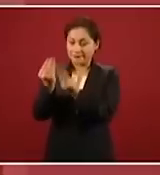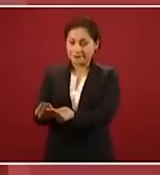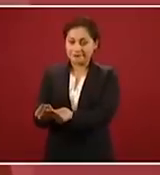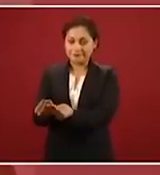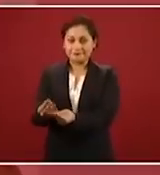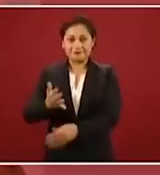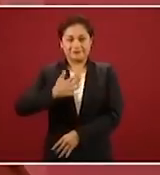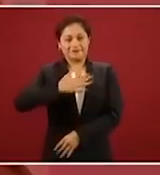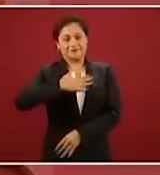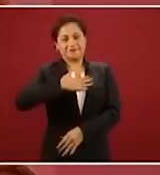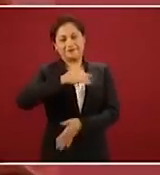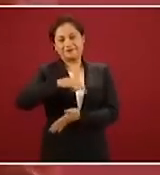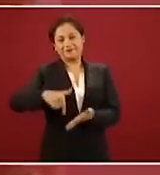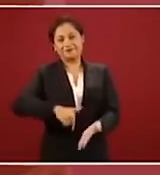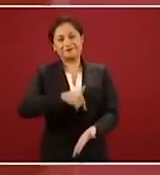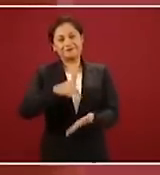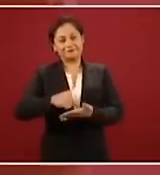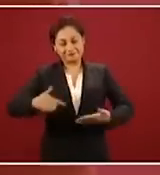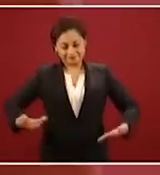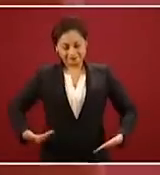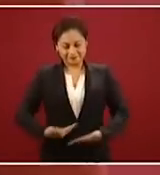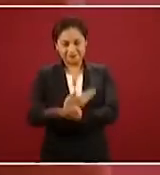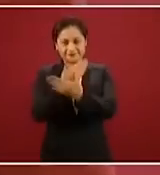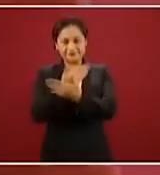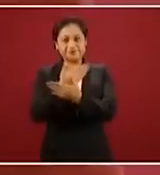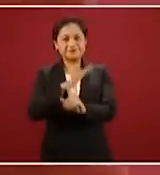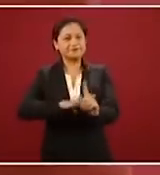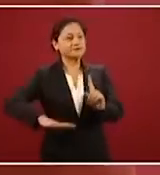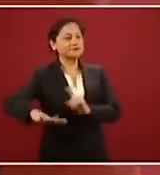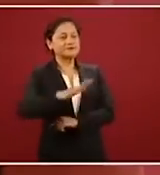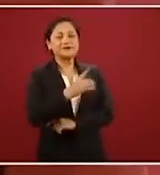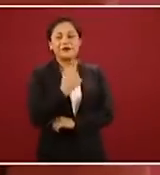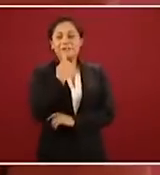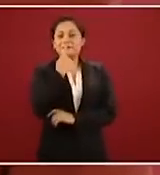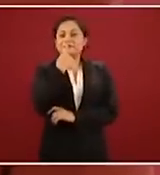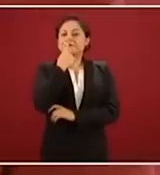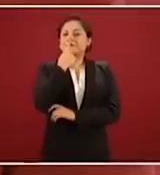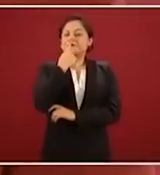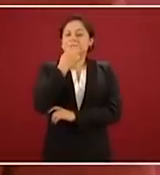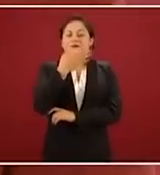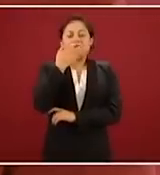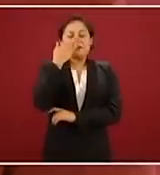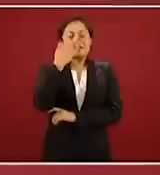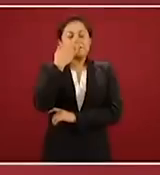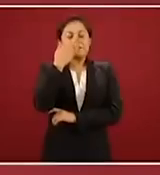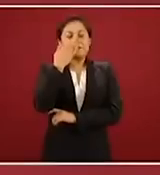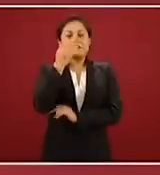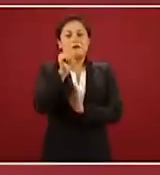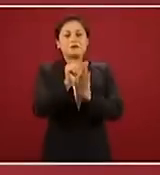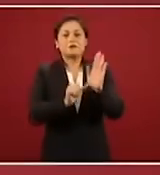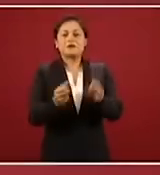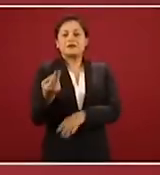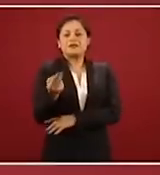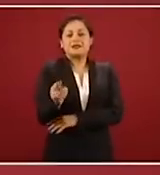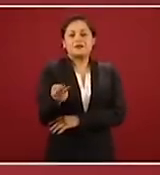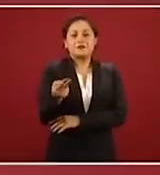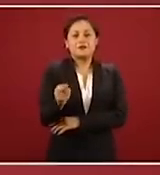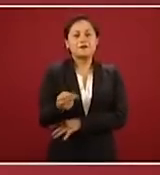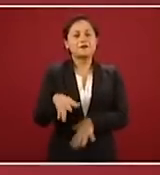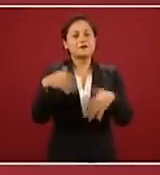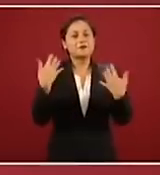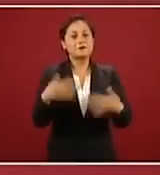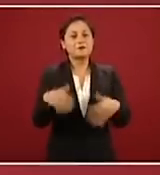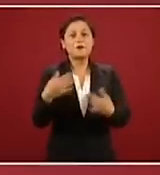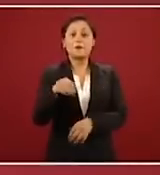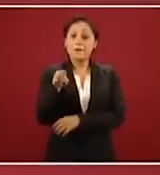Saucito, en donde huele a flor en el mes de noviembre y en el mes de